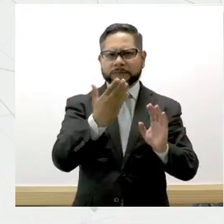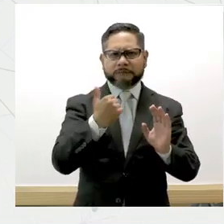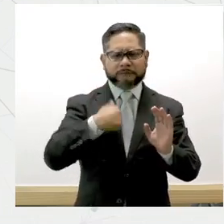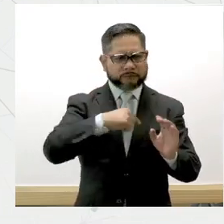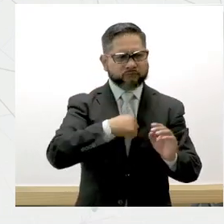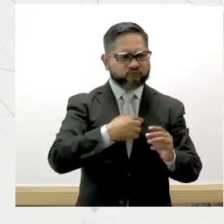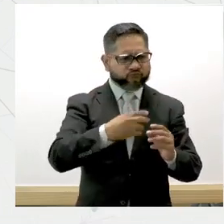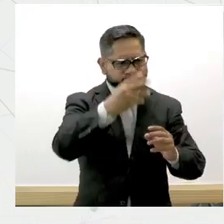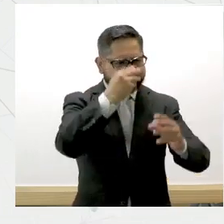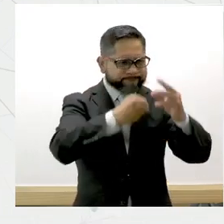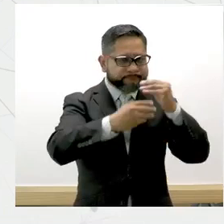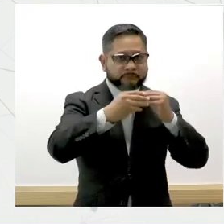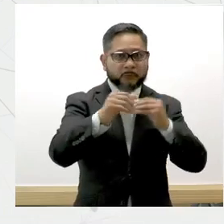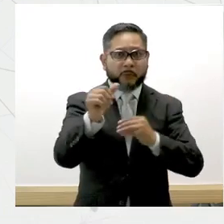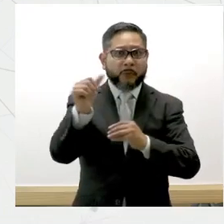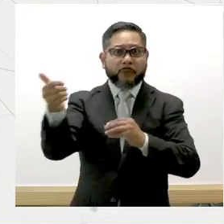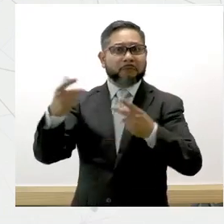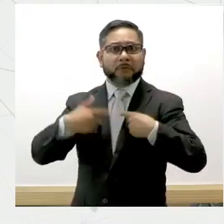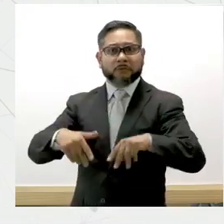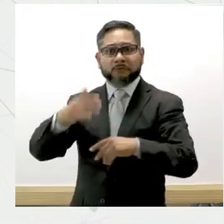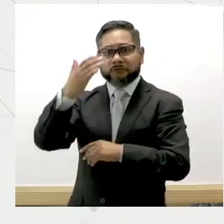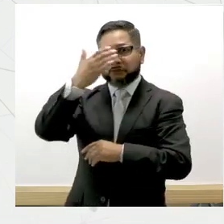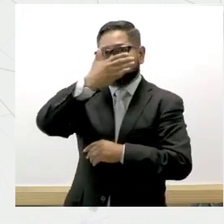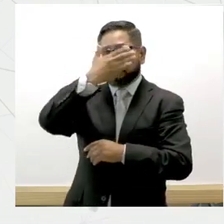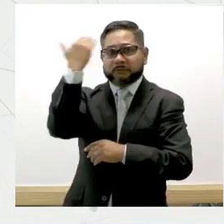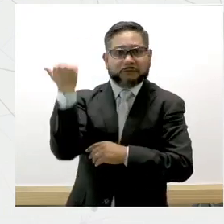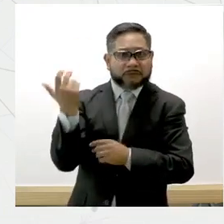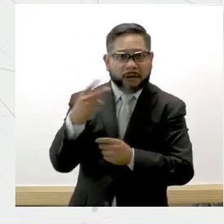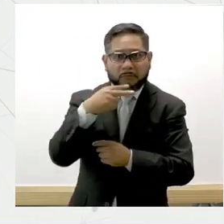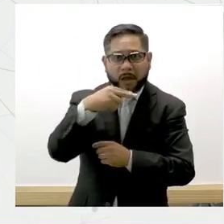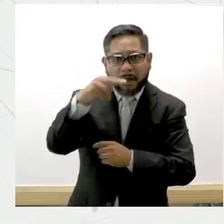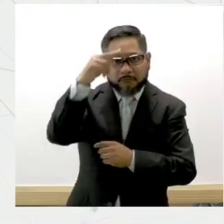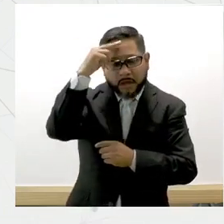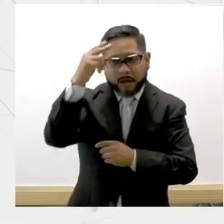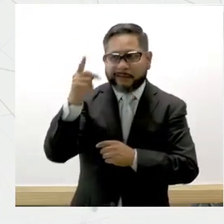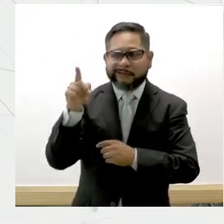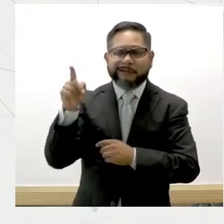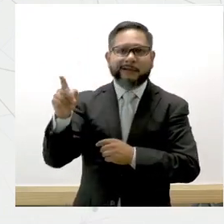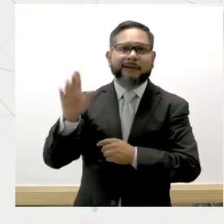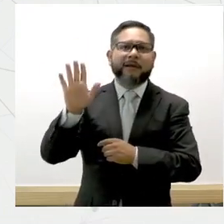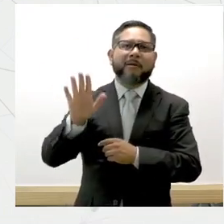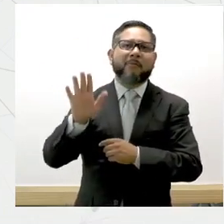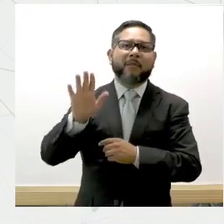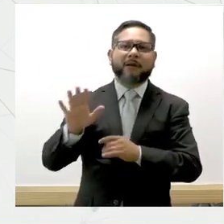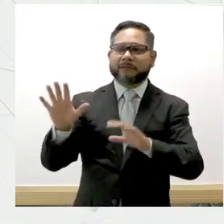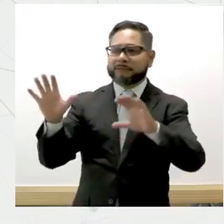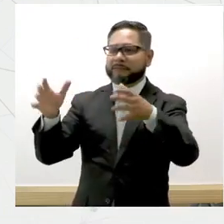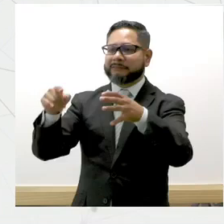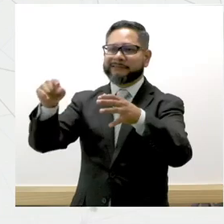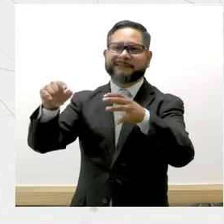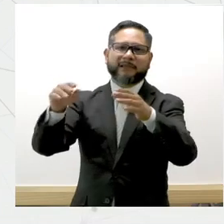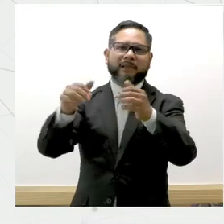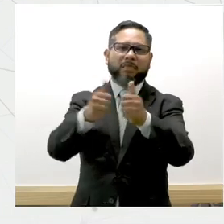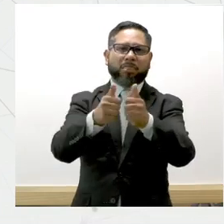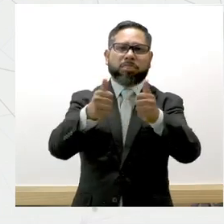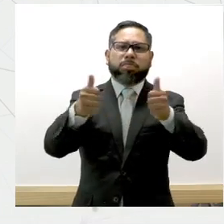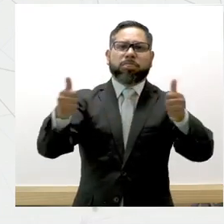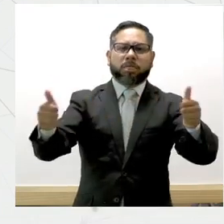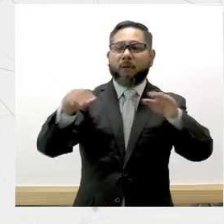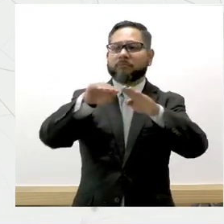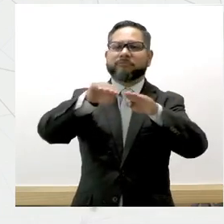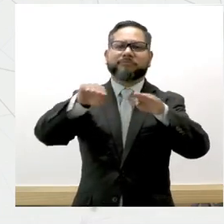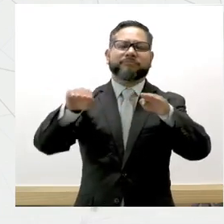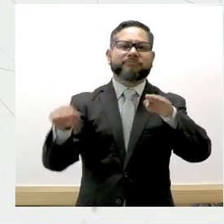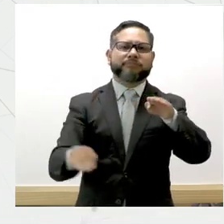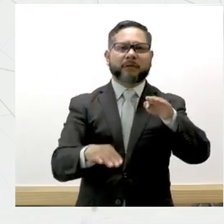aquellas personas que no las tienen, nos encontraremos con que volverán a crearse nuevos nichos de desigualdad. Ya digo, aparte de aquellos que tienen que ver con